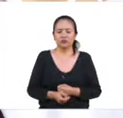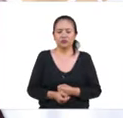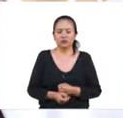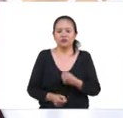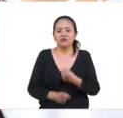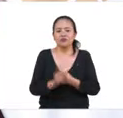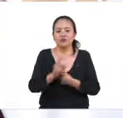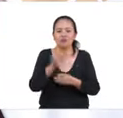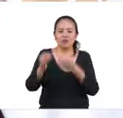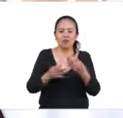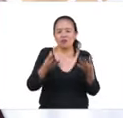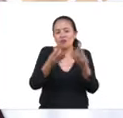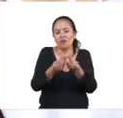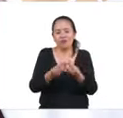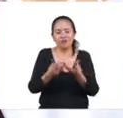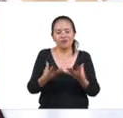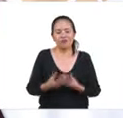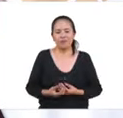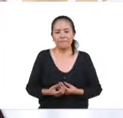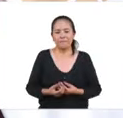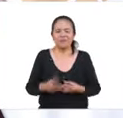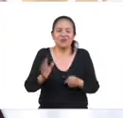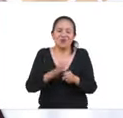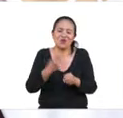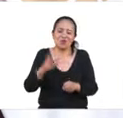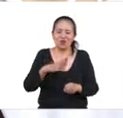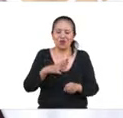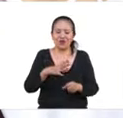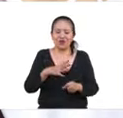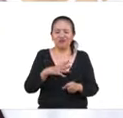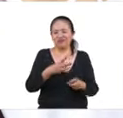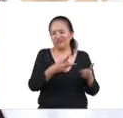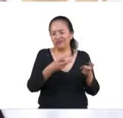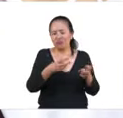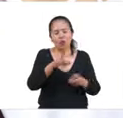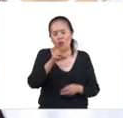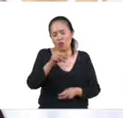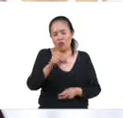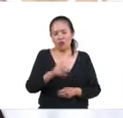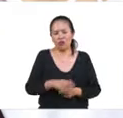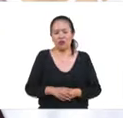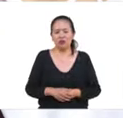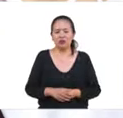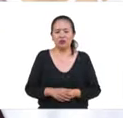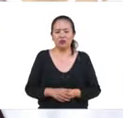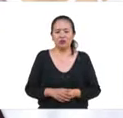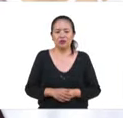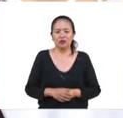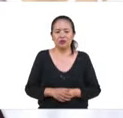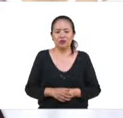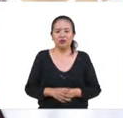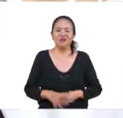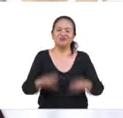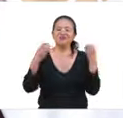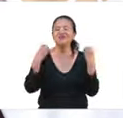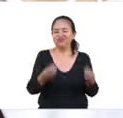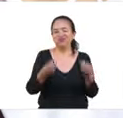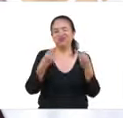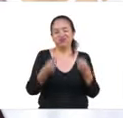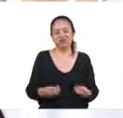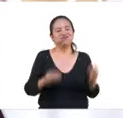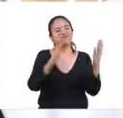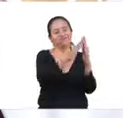no estaban unificados los costos. No porque hubiera un mal manejo realmente, sino más bien eran tantas viviendas y demás